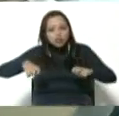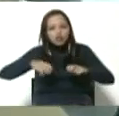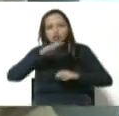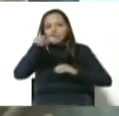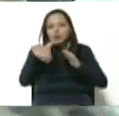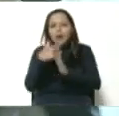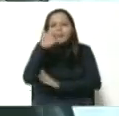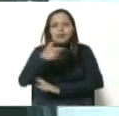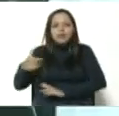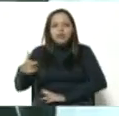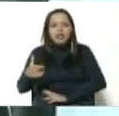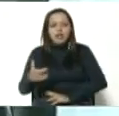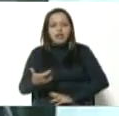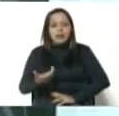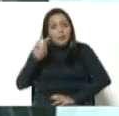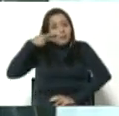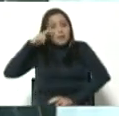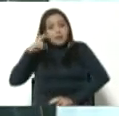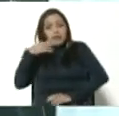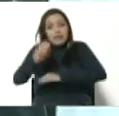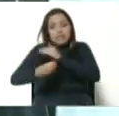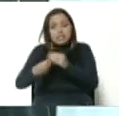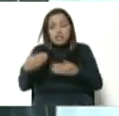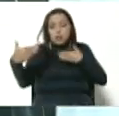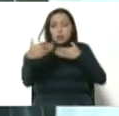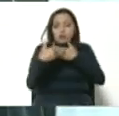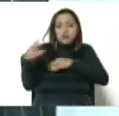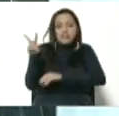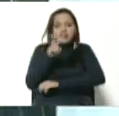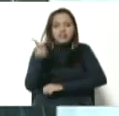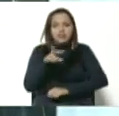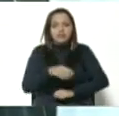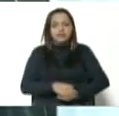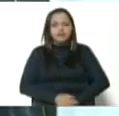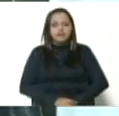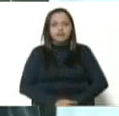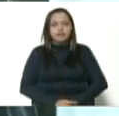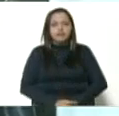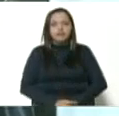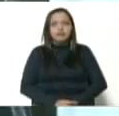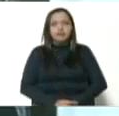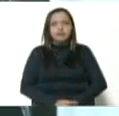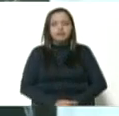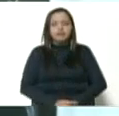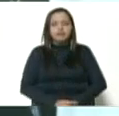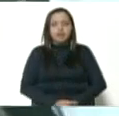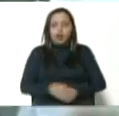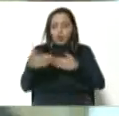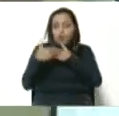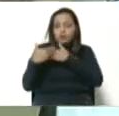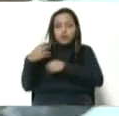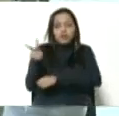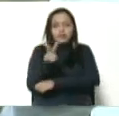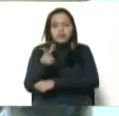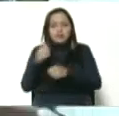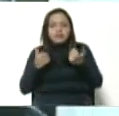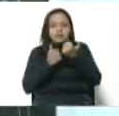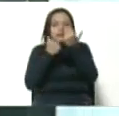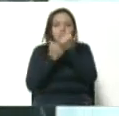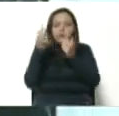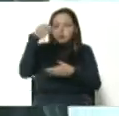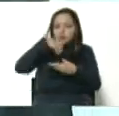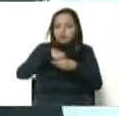criminales que aplicaron actos de lesa humanidad, crímenes de guerra contra Venezuela, apoyados desde